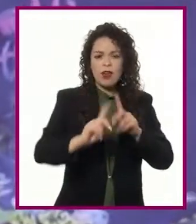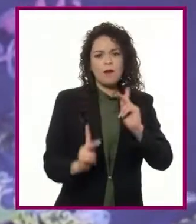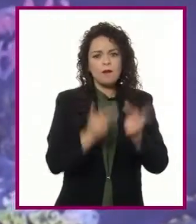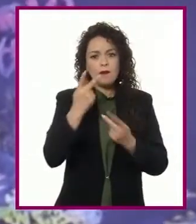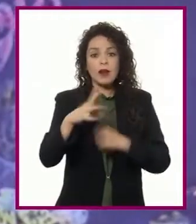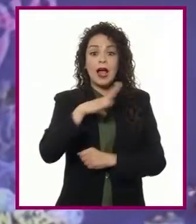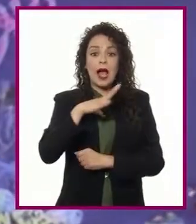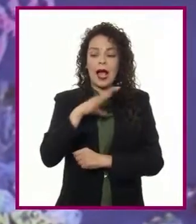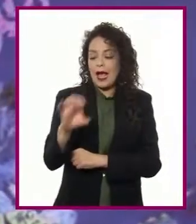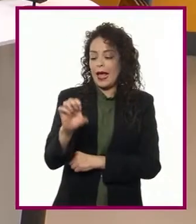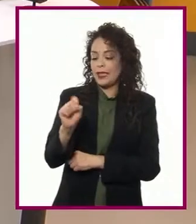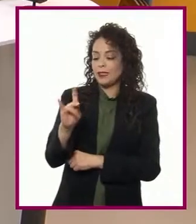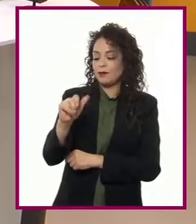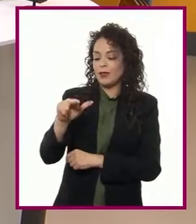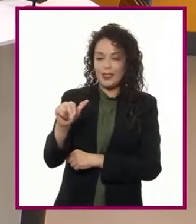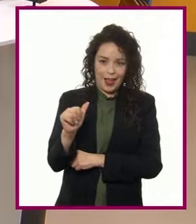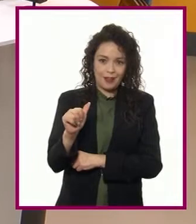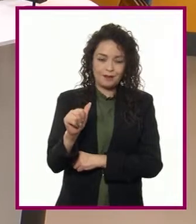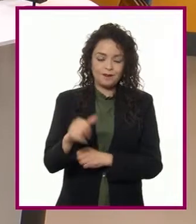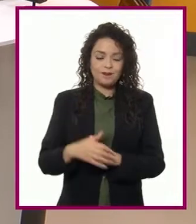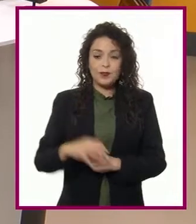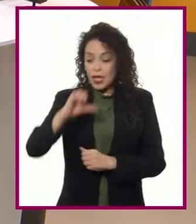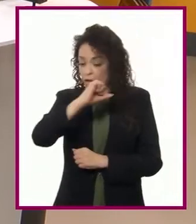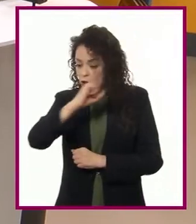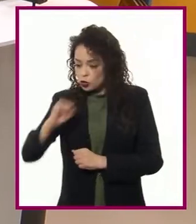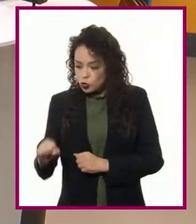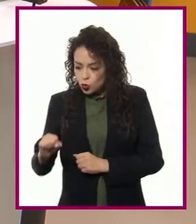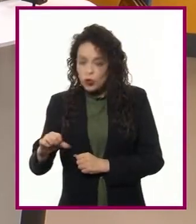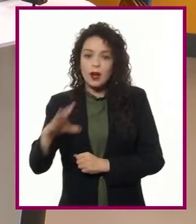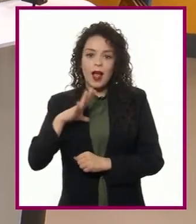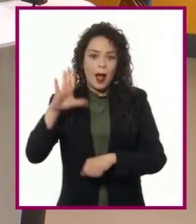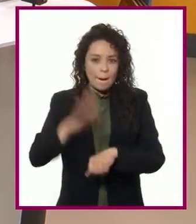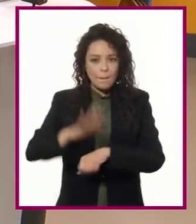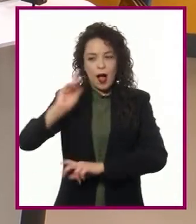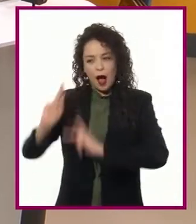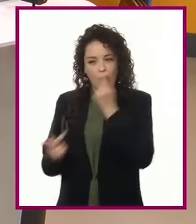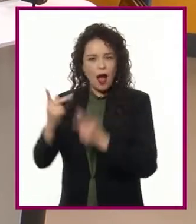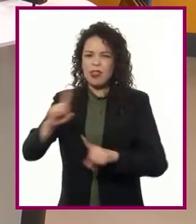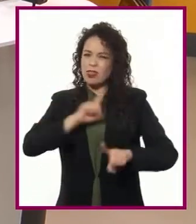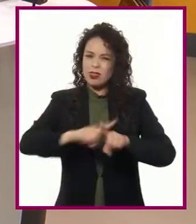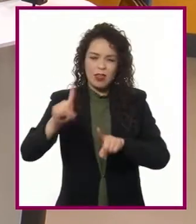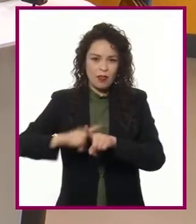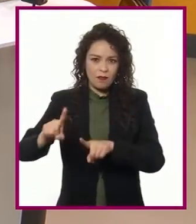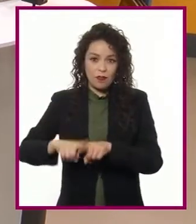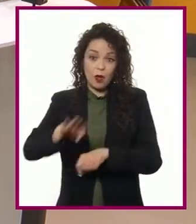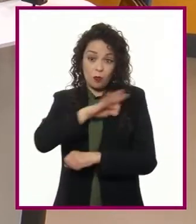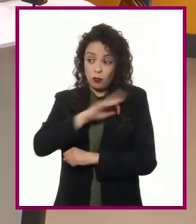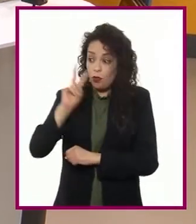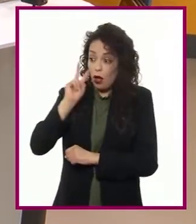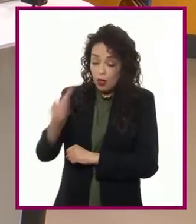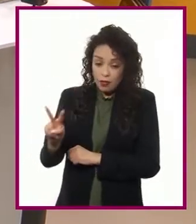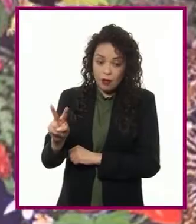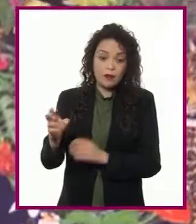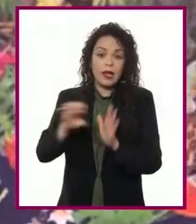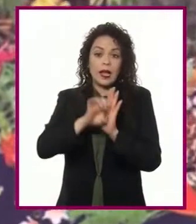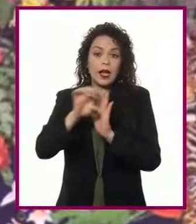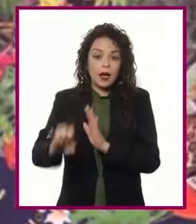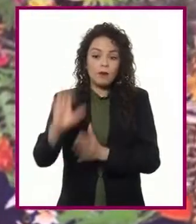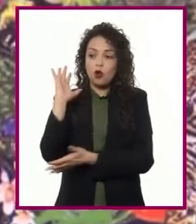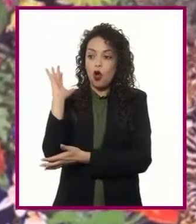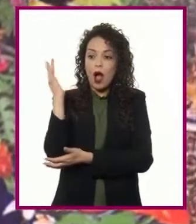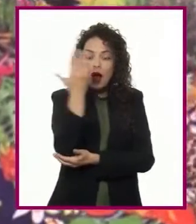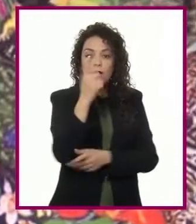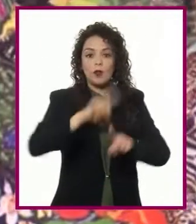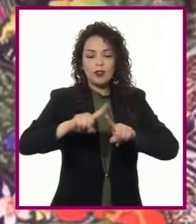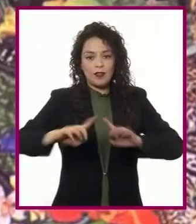espinas. En la parte sur tenemos mucha más vegetación y aquí podemos ver distintas especies, por ejemplo, de árboles,